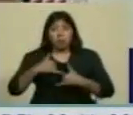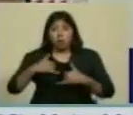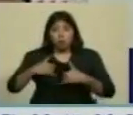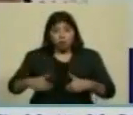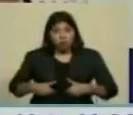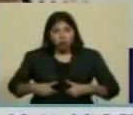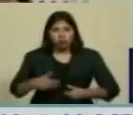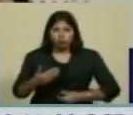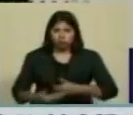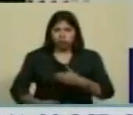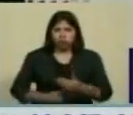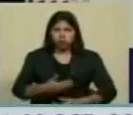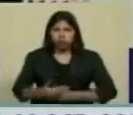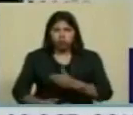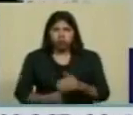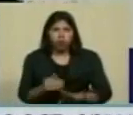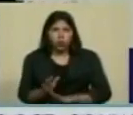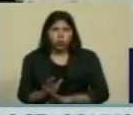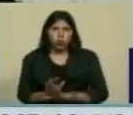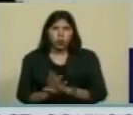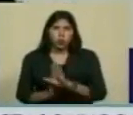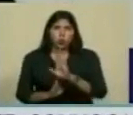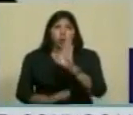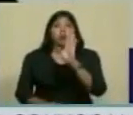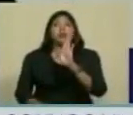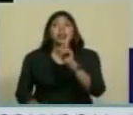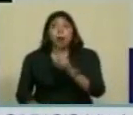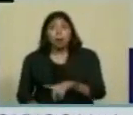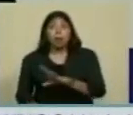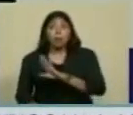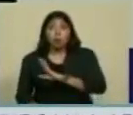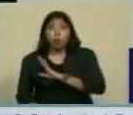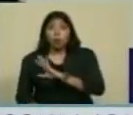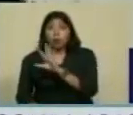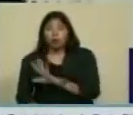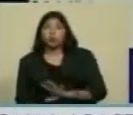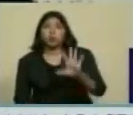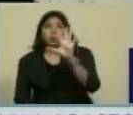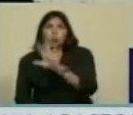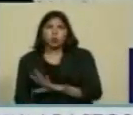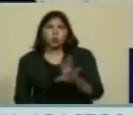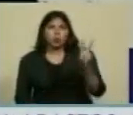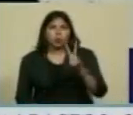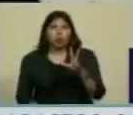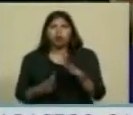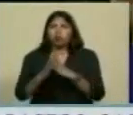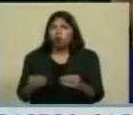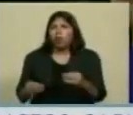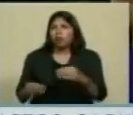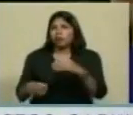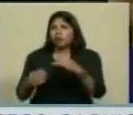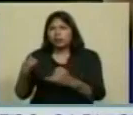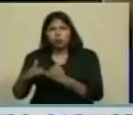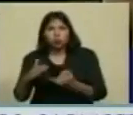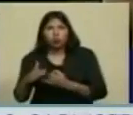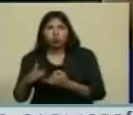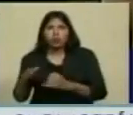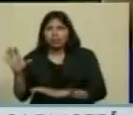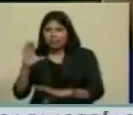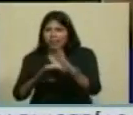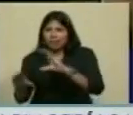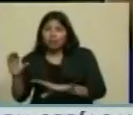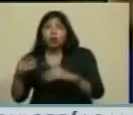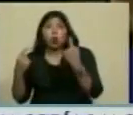necesaria nuestra capacidad instalada en cada uno de los distintos entes científicos. Tenemos que decirlo,